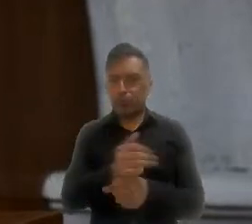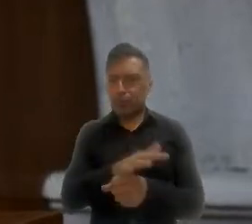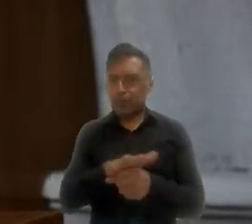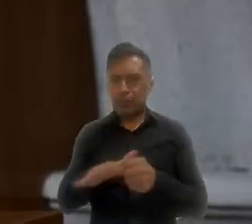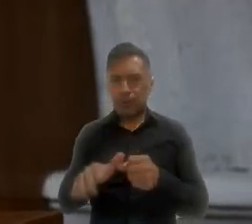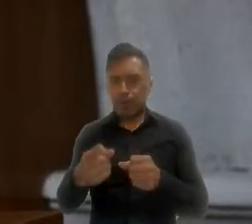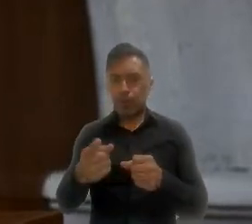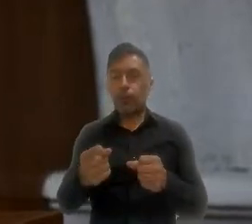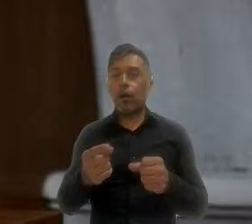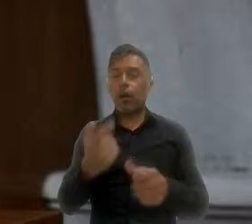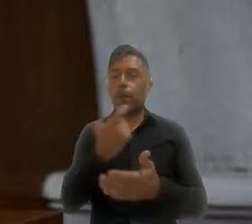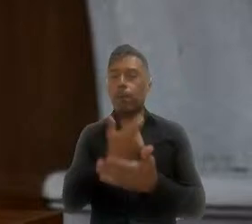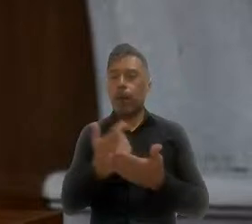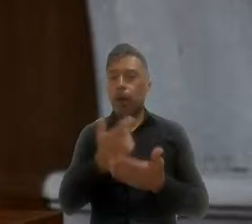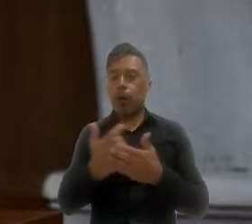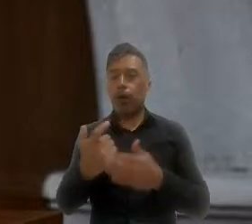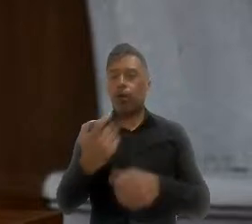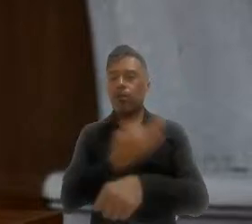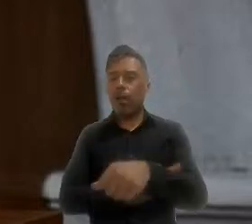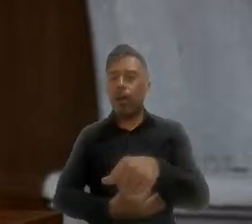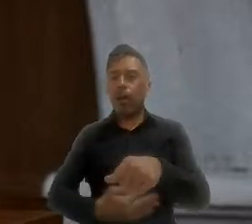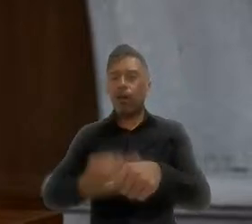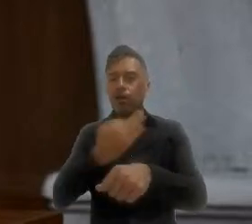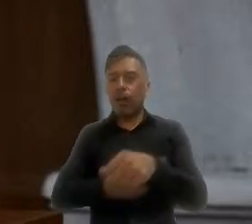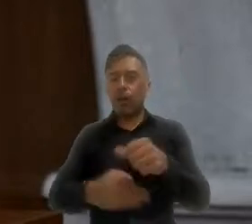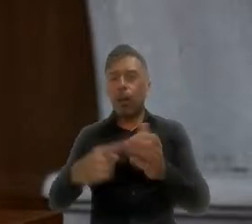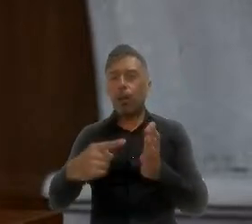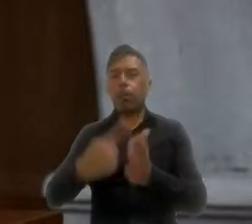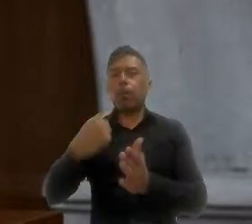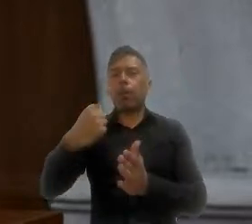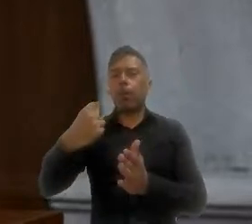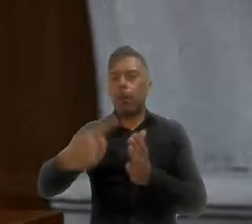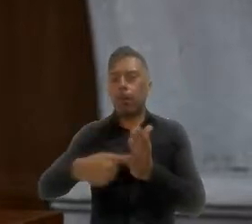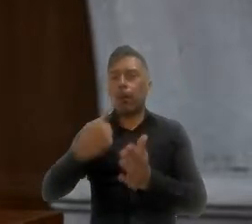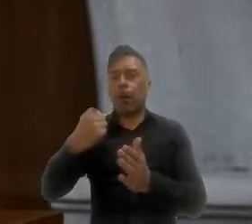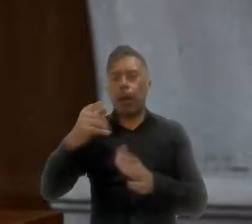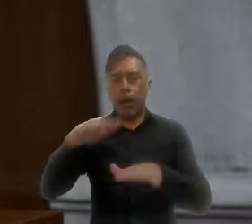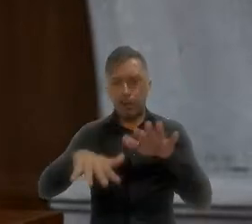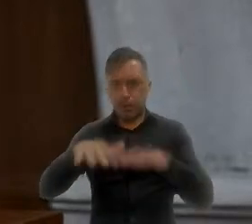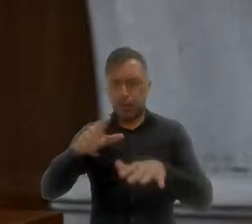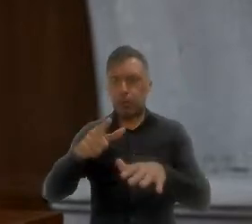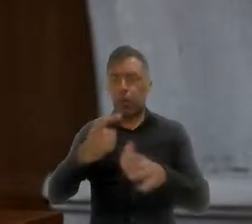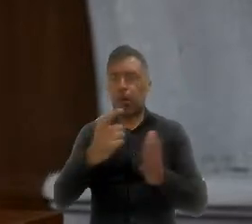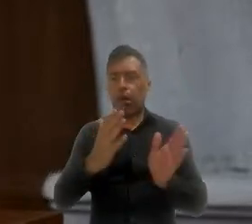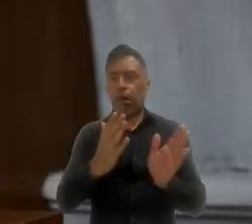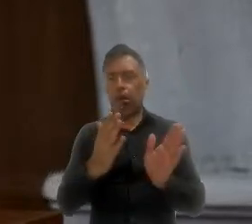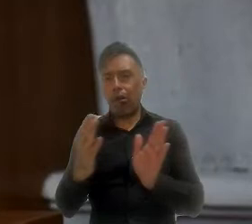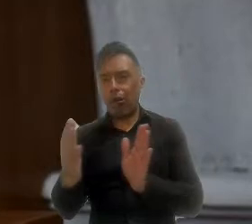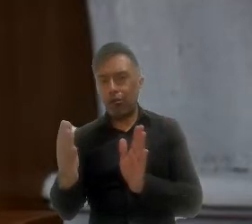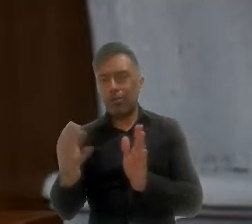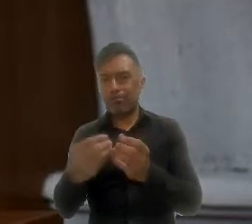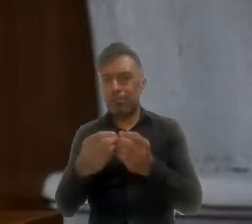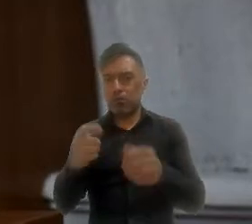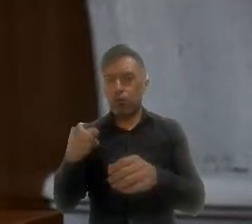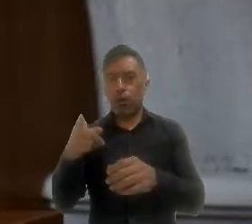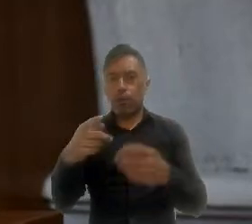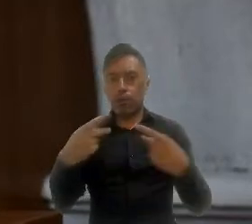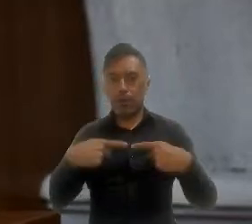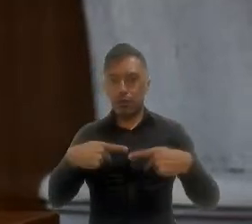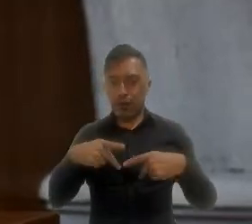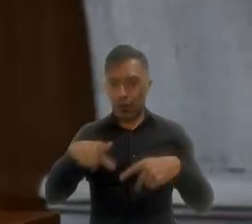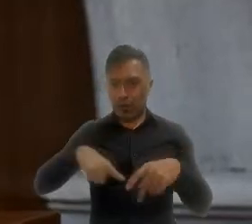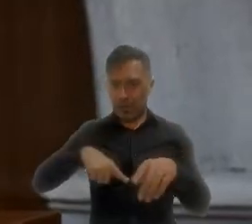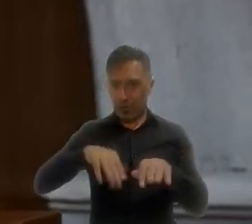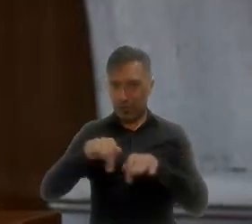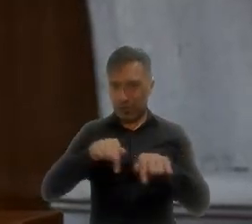de salarios, que aunque son aislados ocasionan afectaciones importantes a los servidores públicos y su familia. Por esa